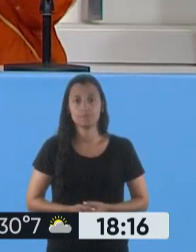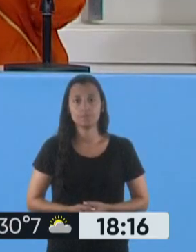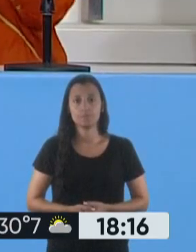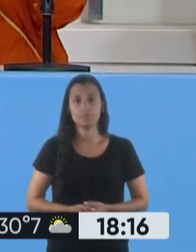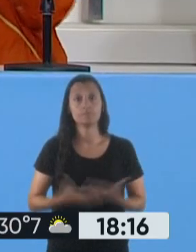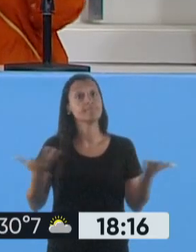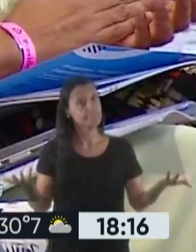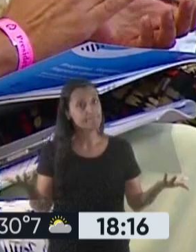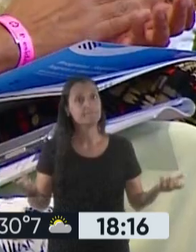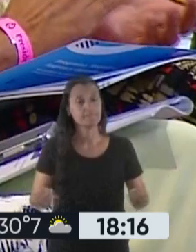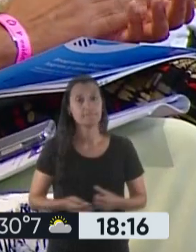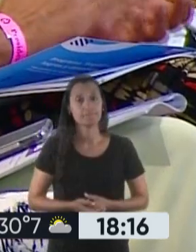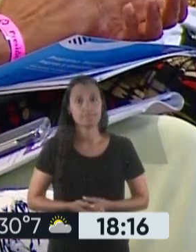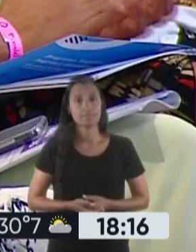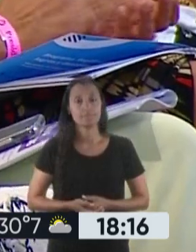Bueno,